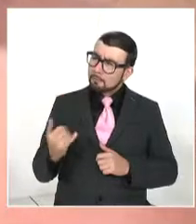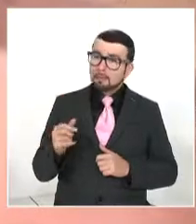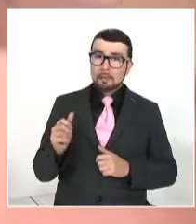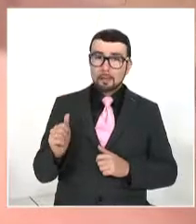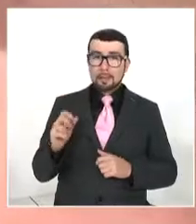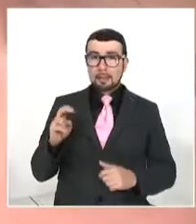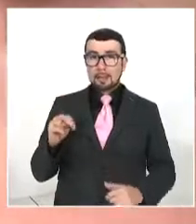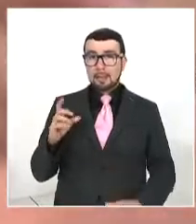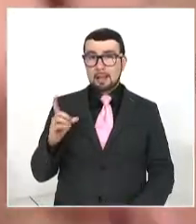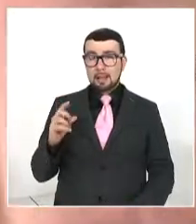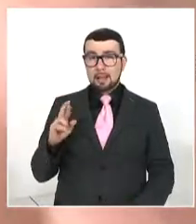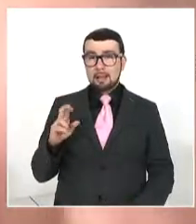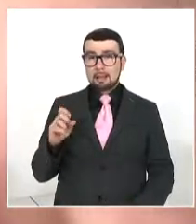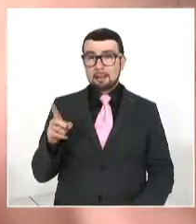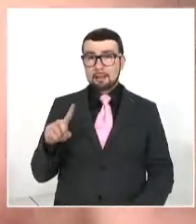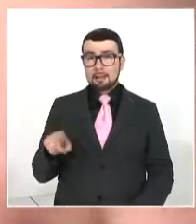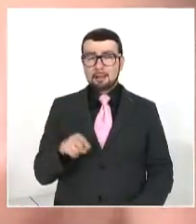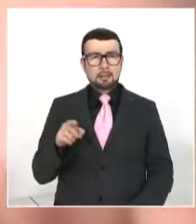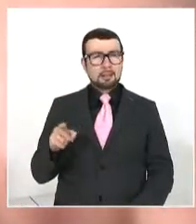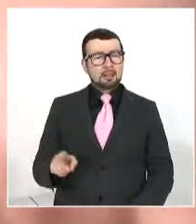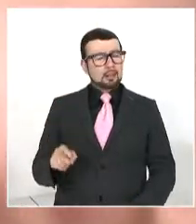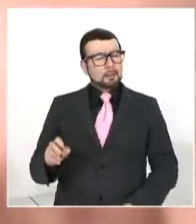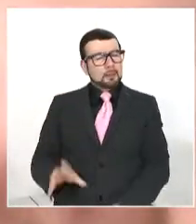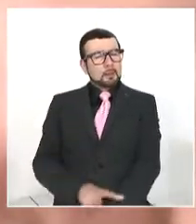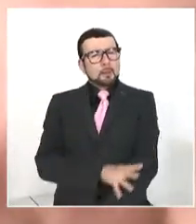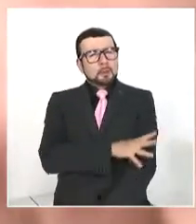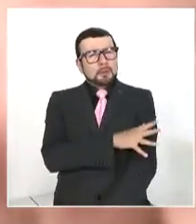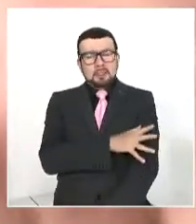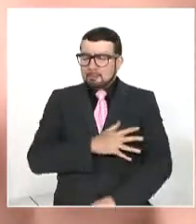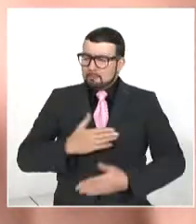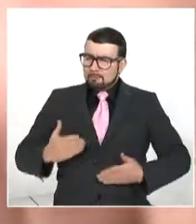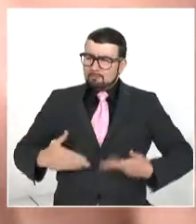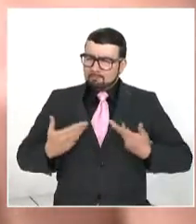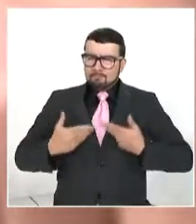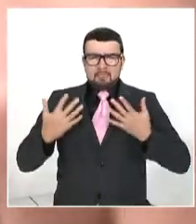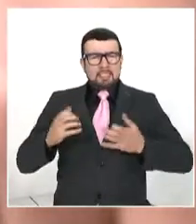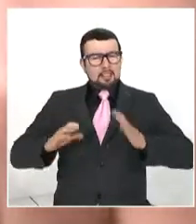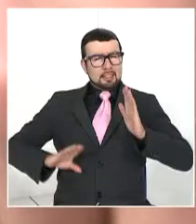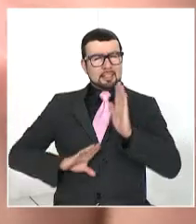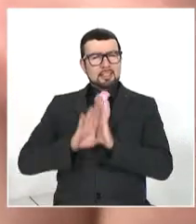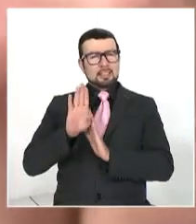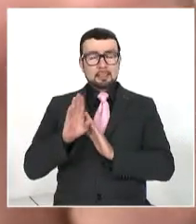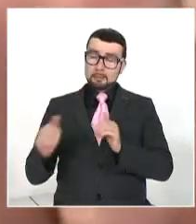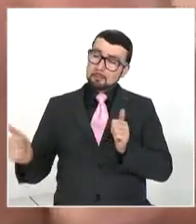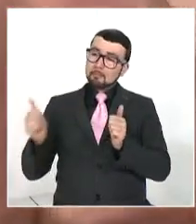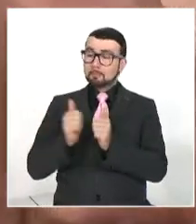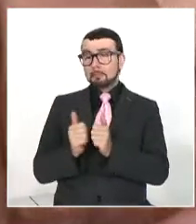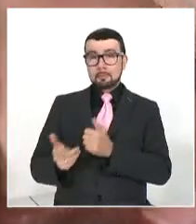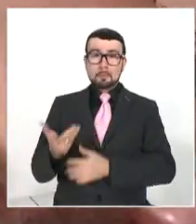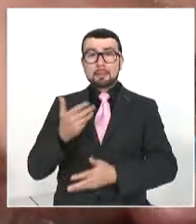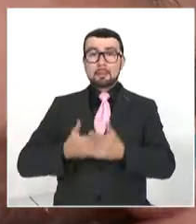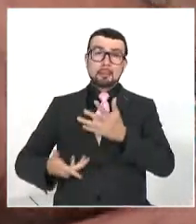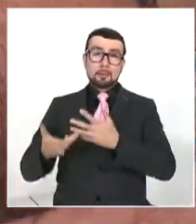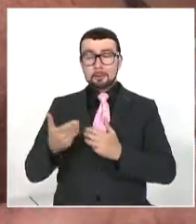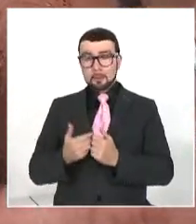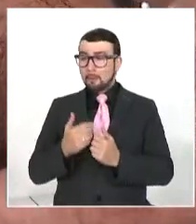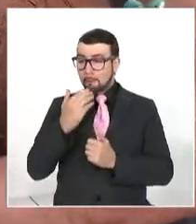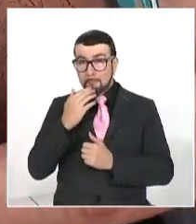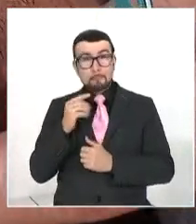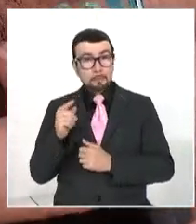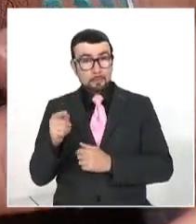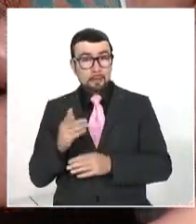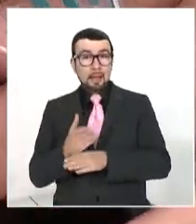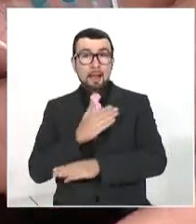Andrés, ese estado de superación, ese amor con que llega a estar con nosotros, yo con él he estado